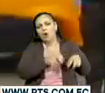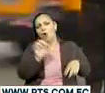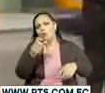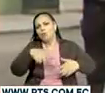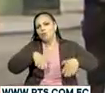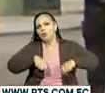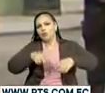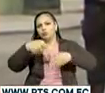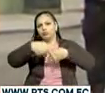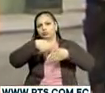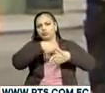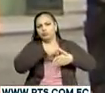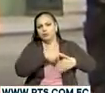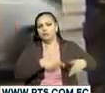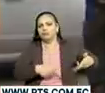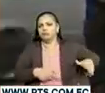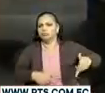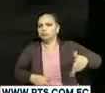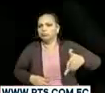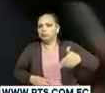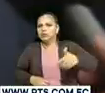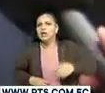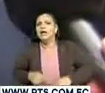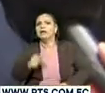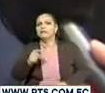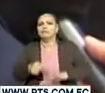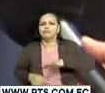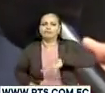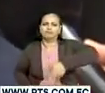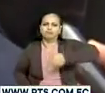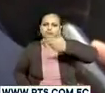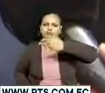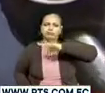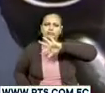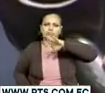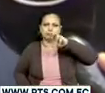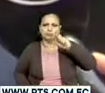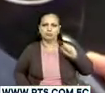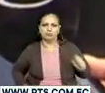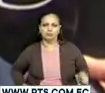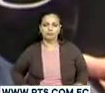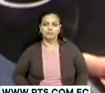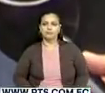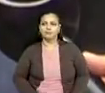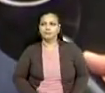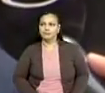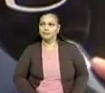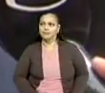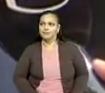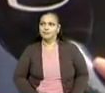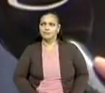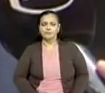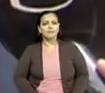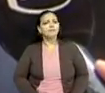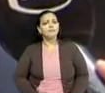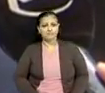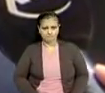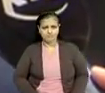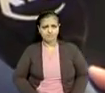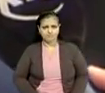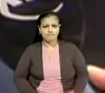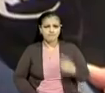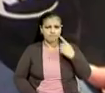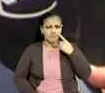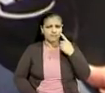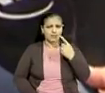su cédula de identidad, los datos de los vehículos. No, hay unos que están apurados, pues. Y hay otros que andamos así trabajando, haciendo cualquier